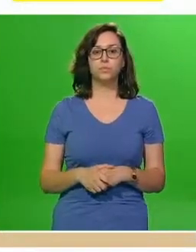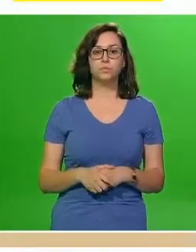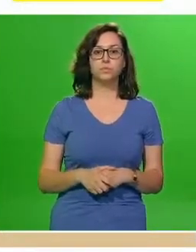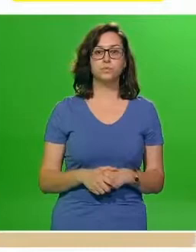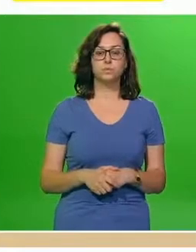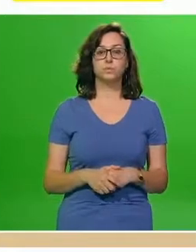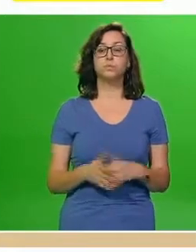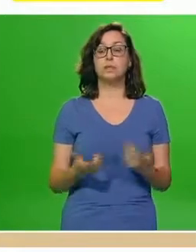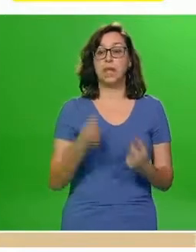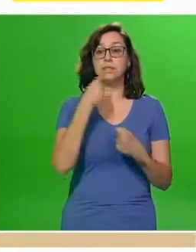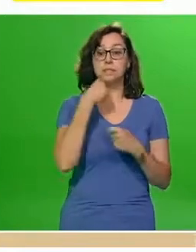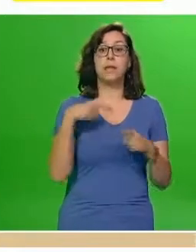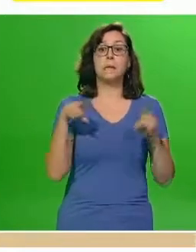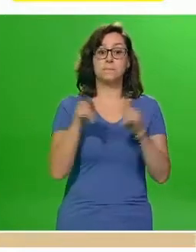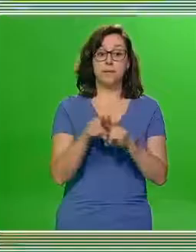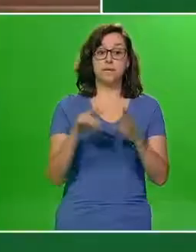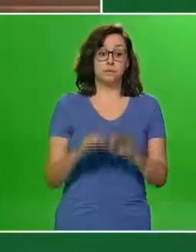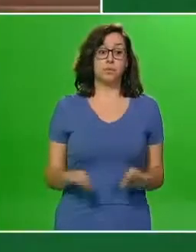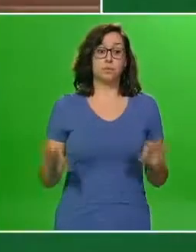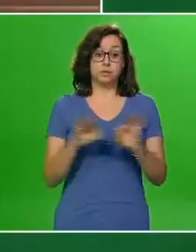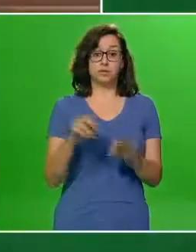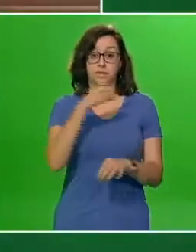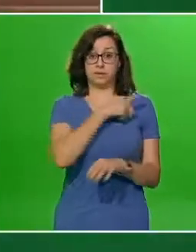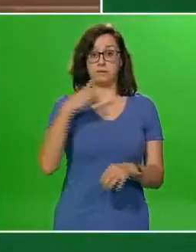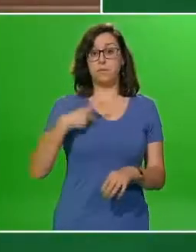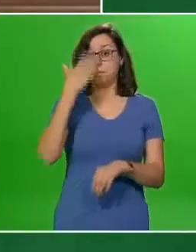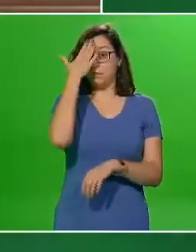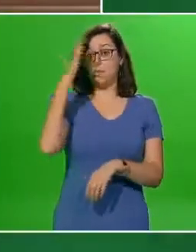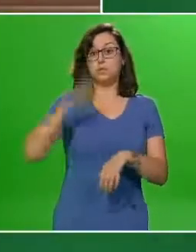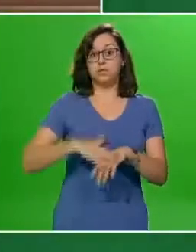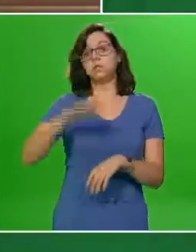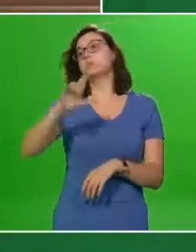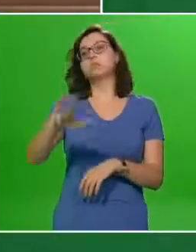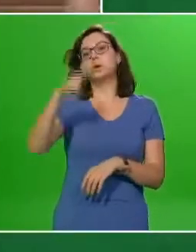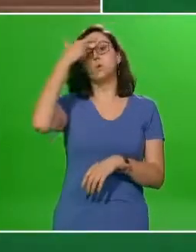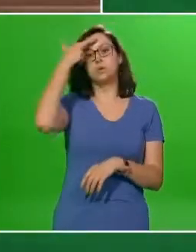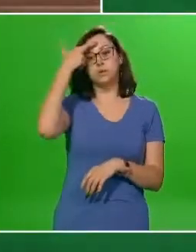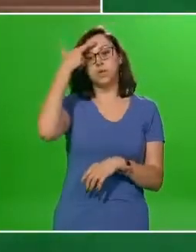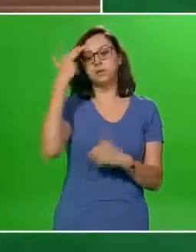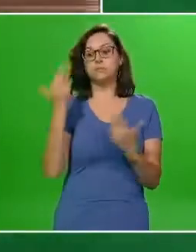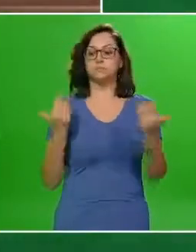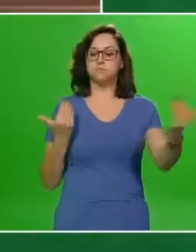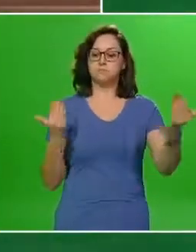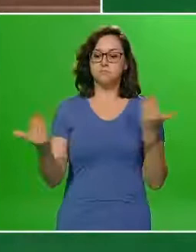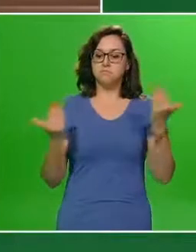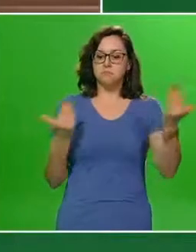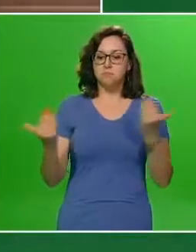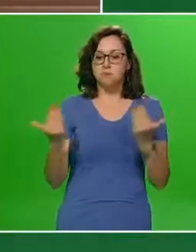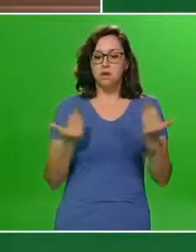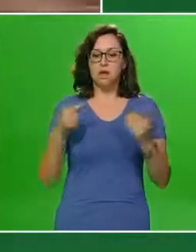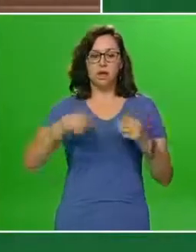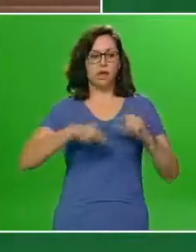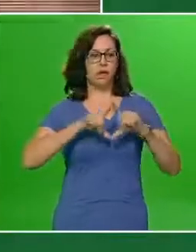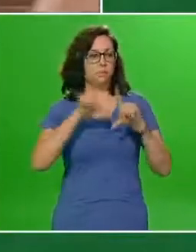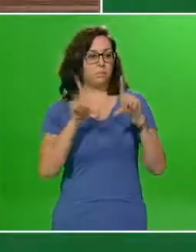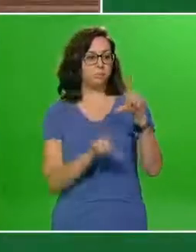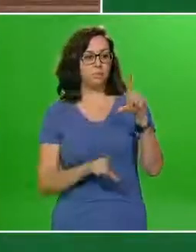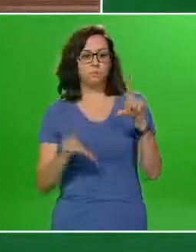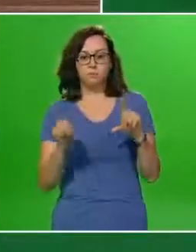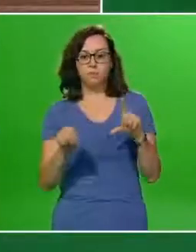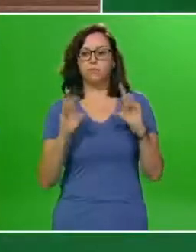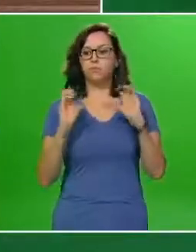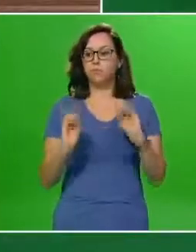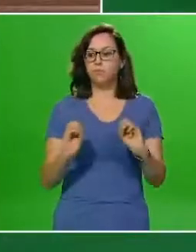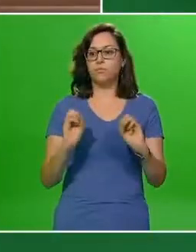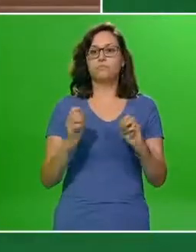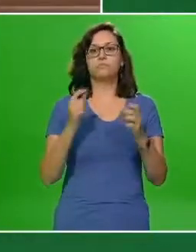un estimado que es importante y es útil para comparar lo que ha pasado en México o en las